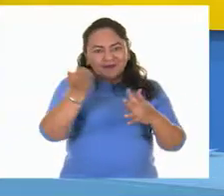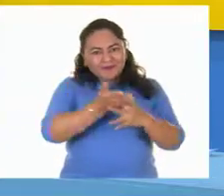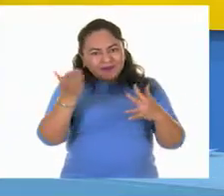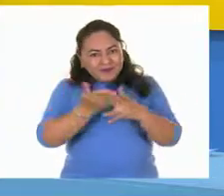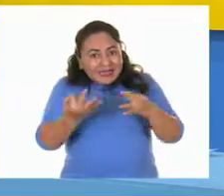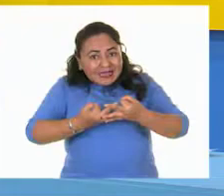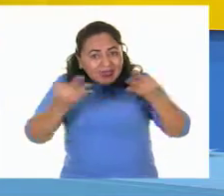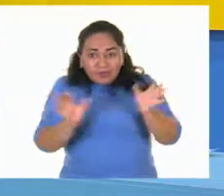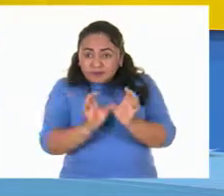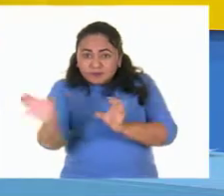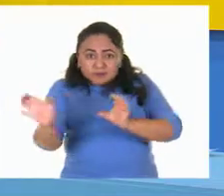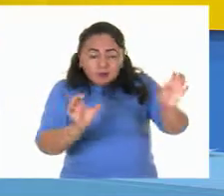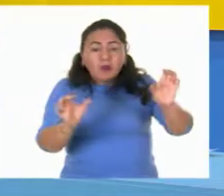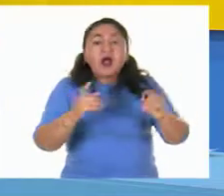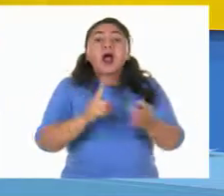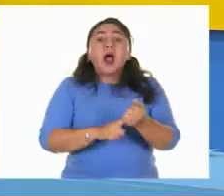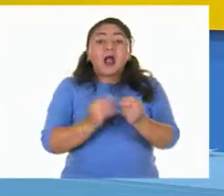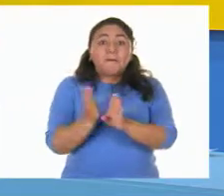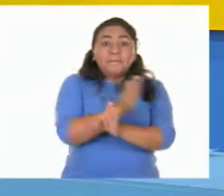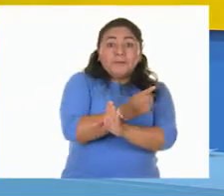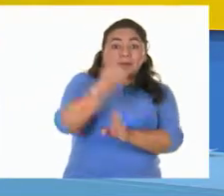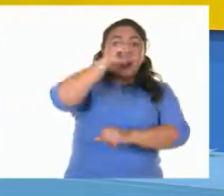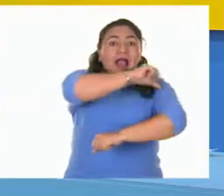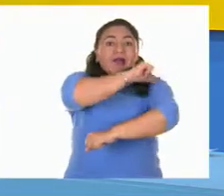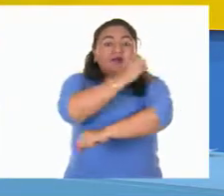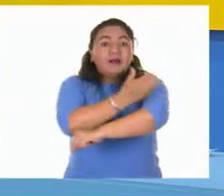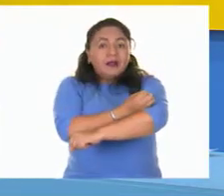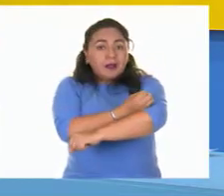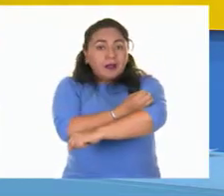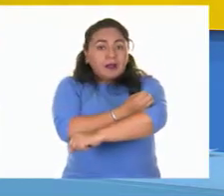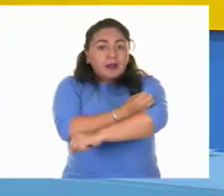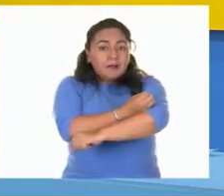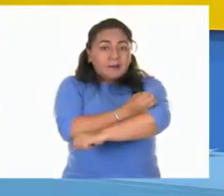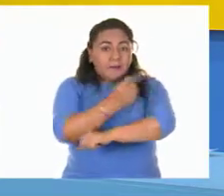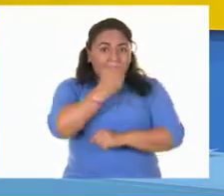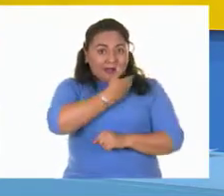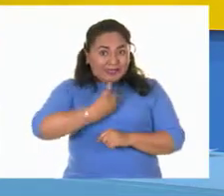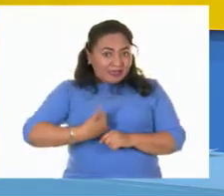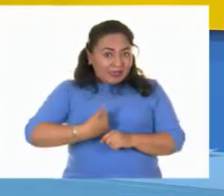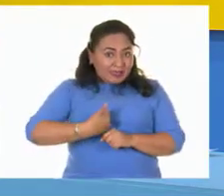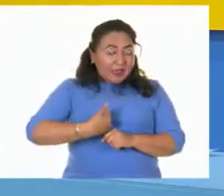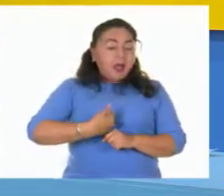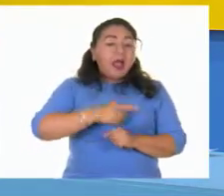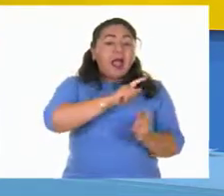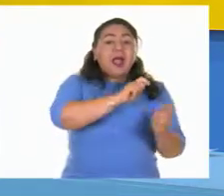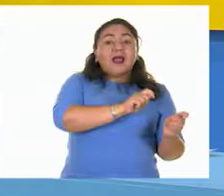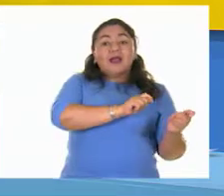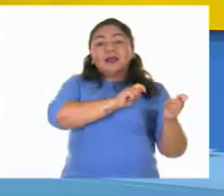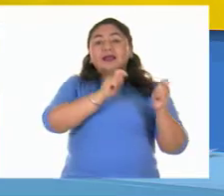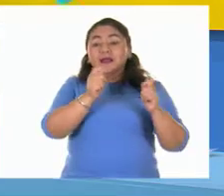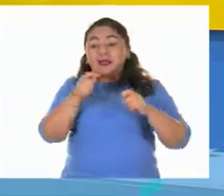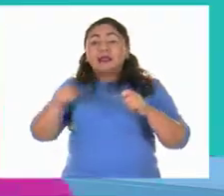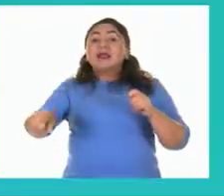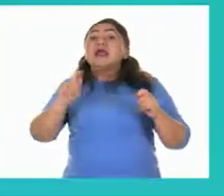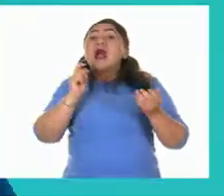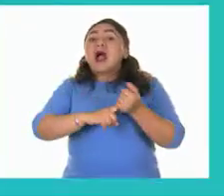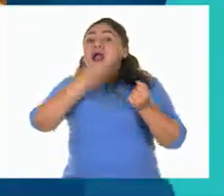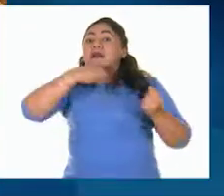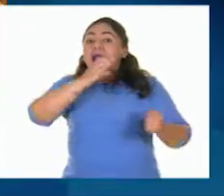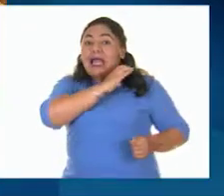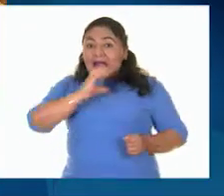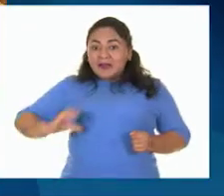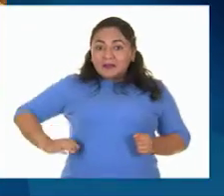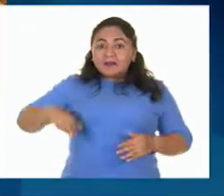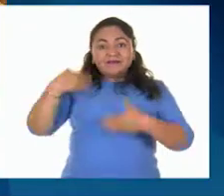había iniciado desde la presidencia de Álvaro Obregón, pero desde que Cárdenas era candidato, se incluyó el